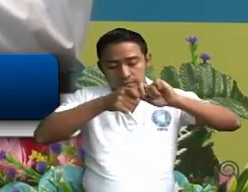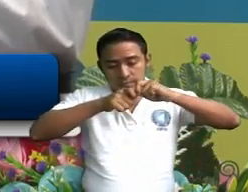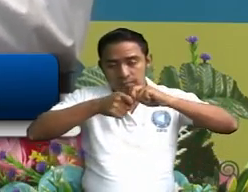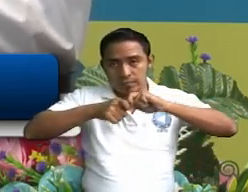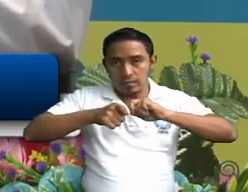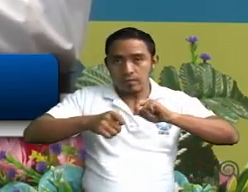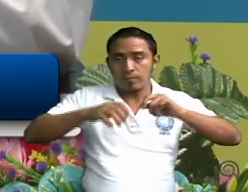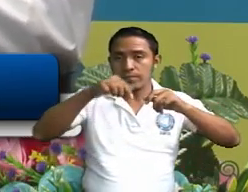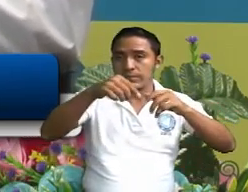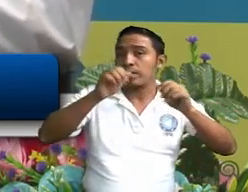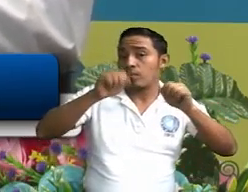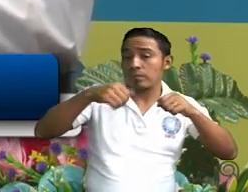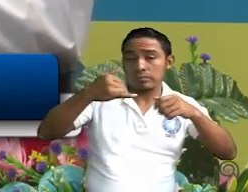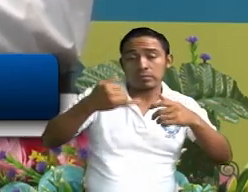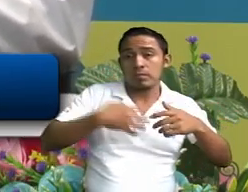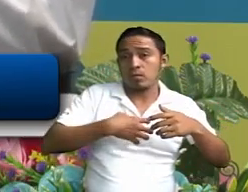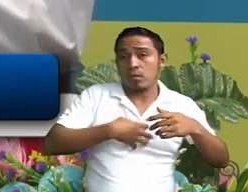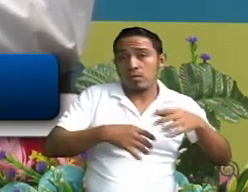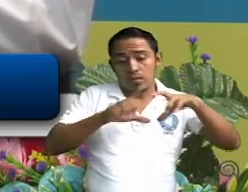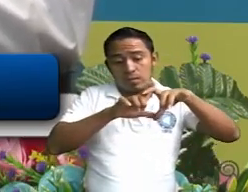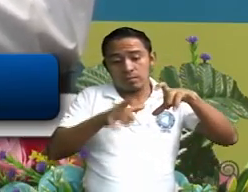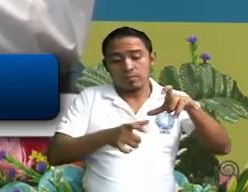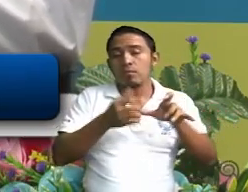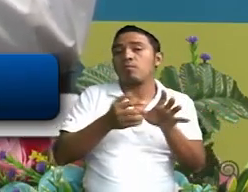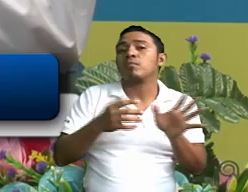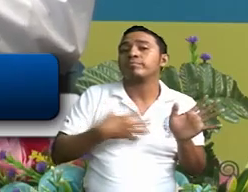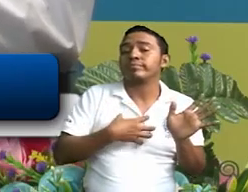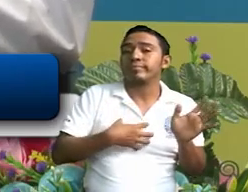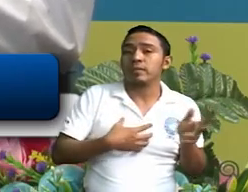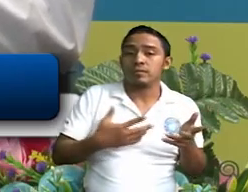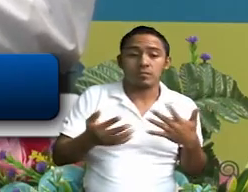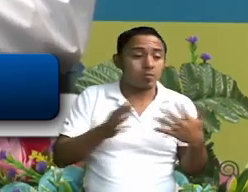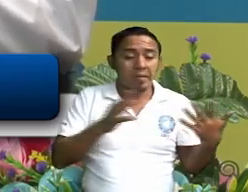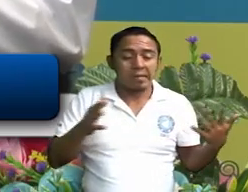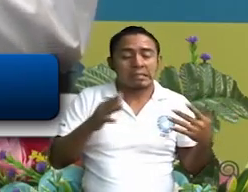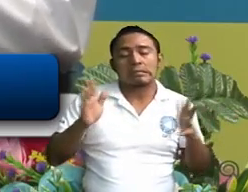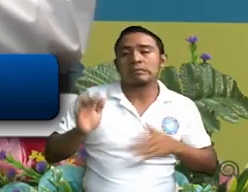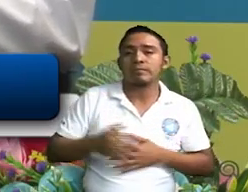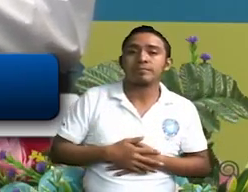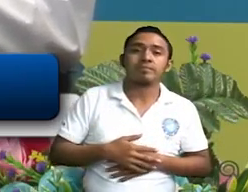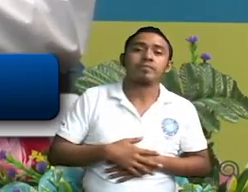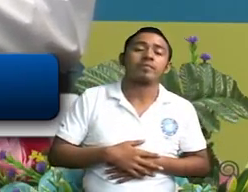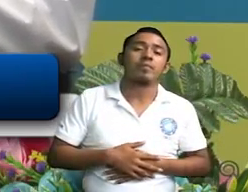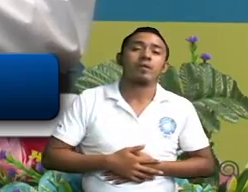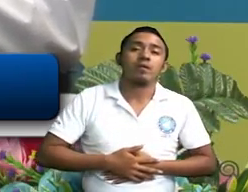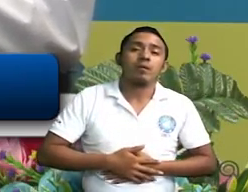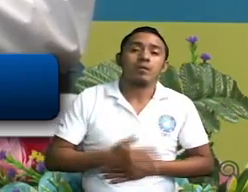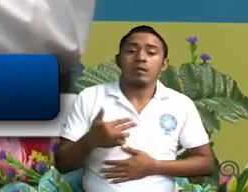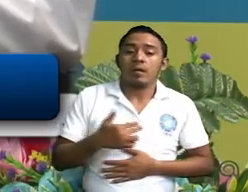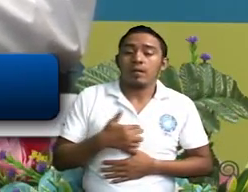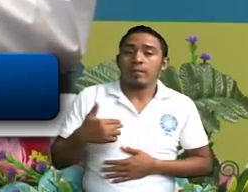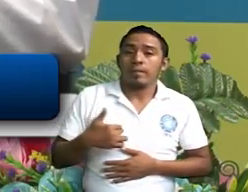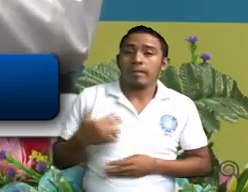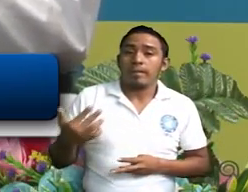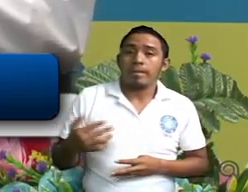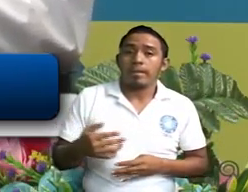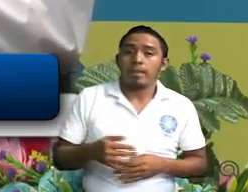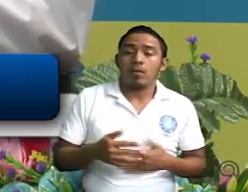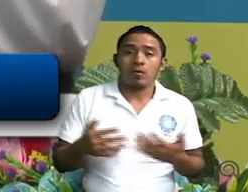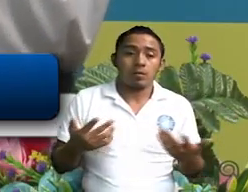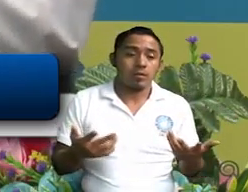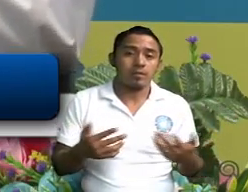de la estructura, si lo permite también el tejido o el tipo de lesión. Si no lo permite, entre más temprano es el trauma o la